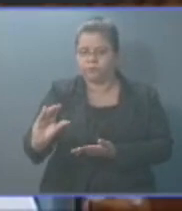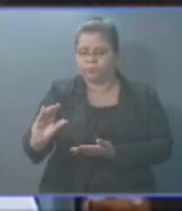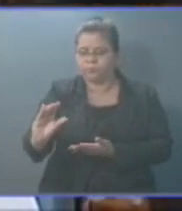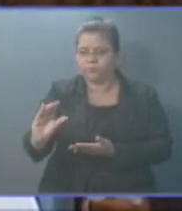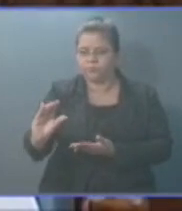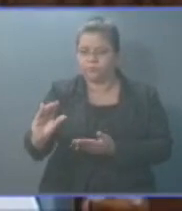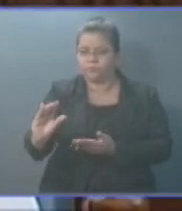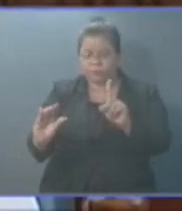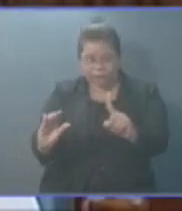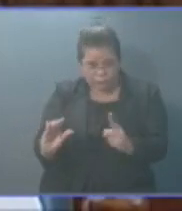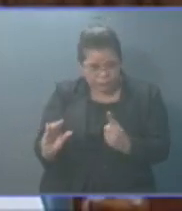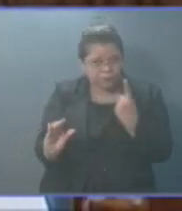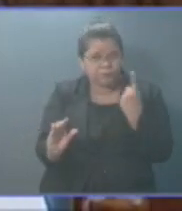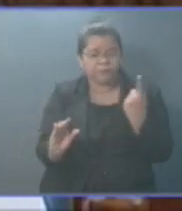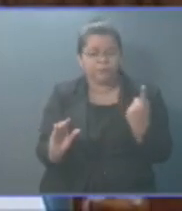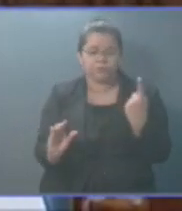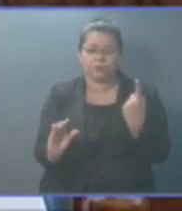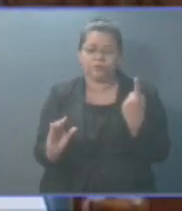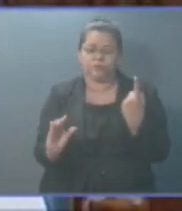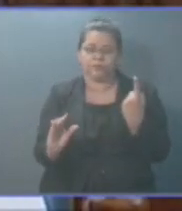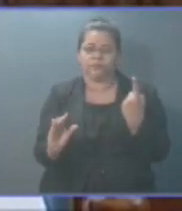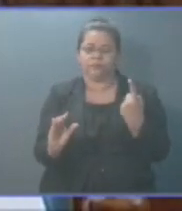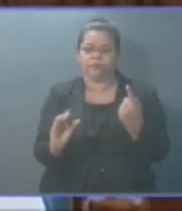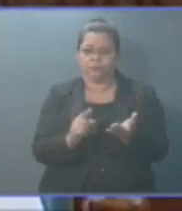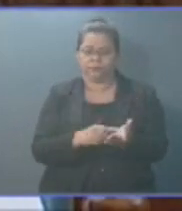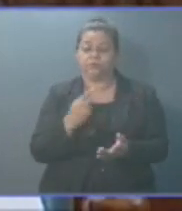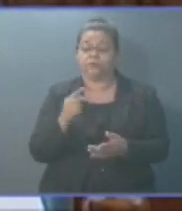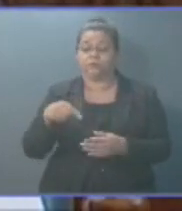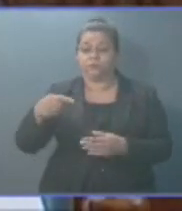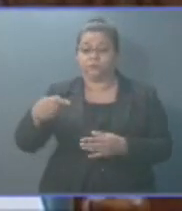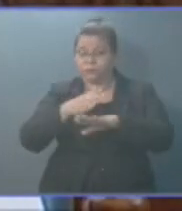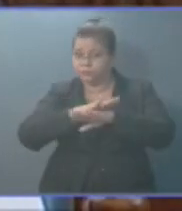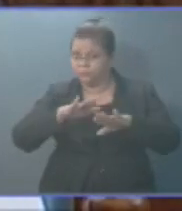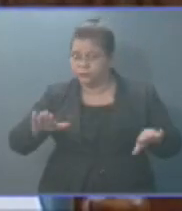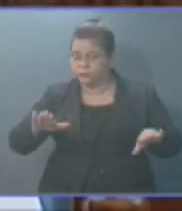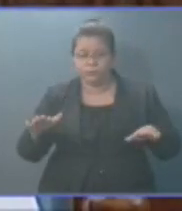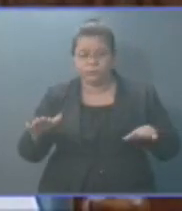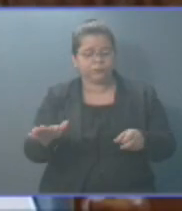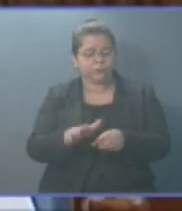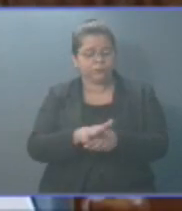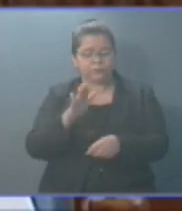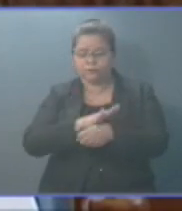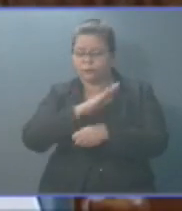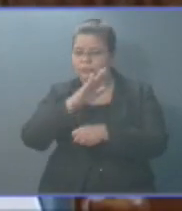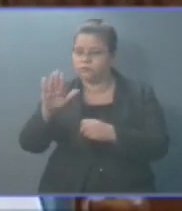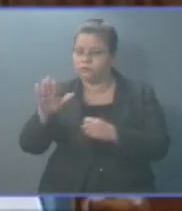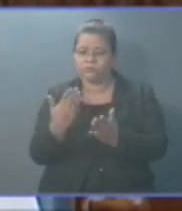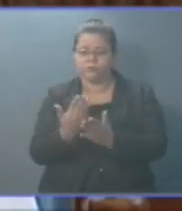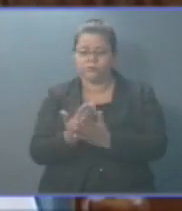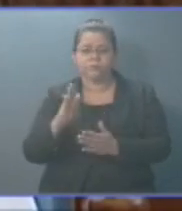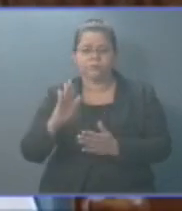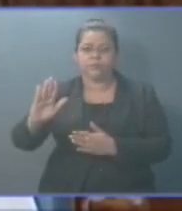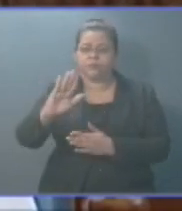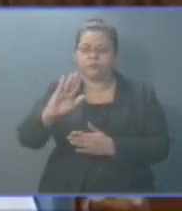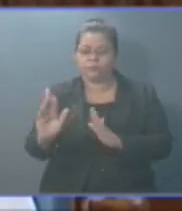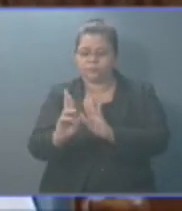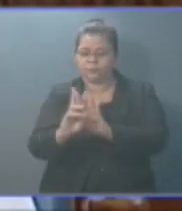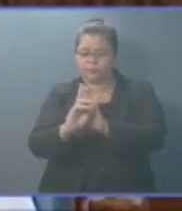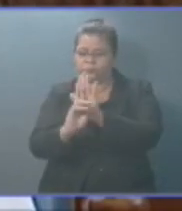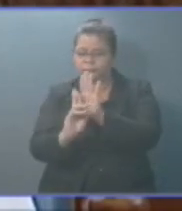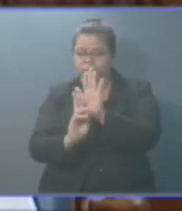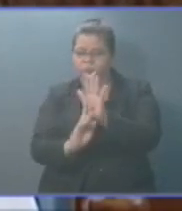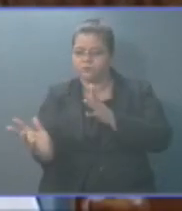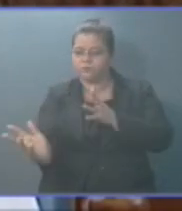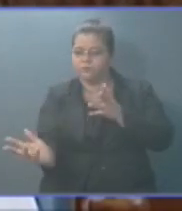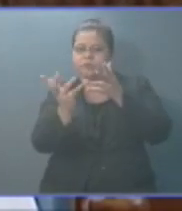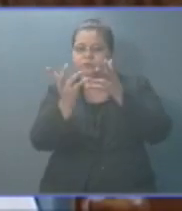correspondientes al único tramo de desembolso luego de que hayan cumplido a satisfacción del banco en adición a las